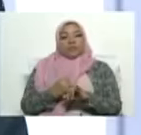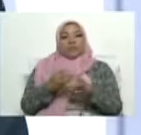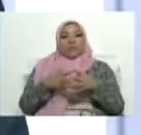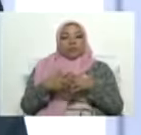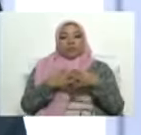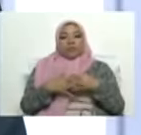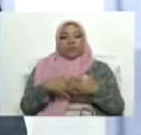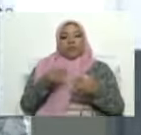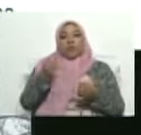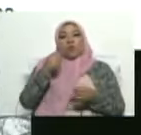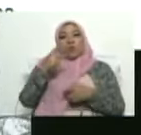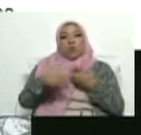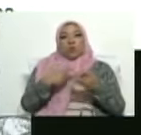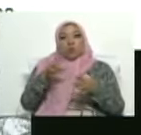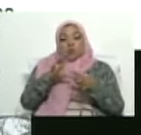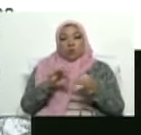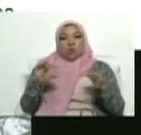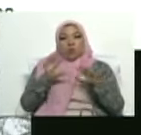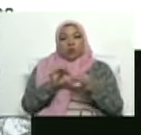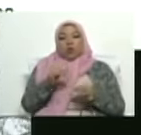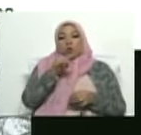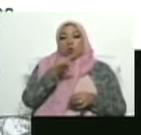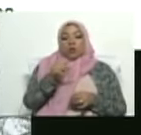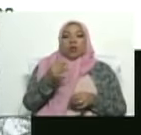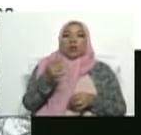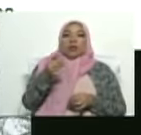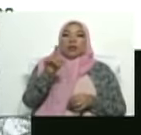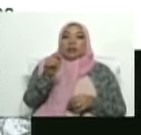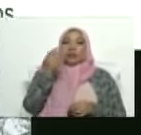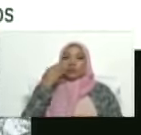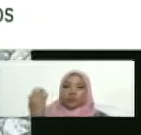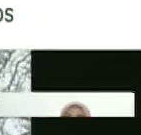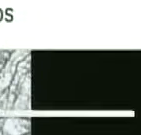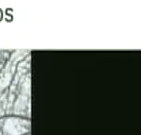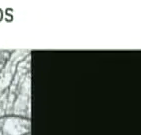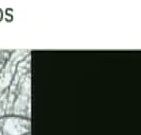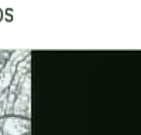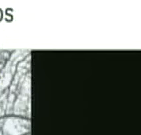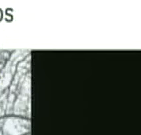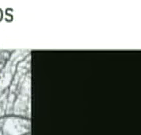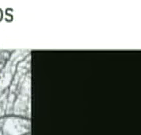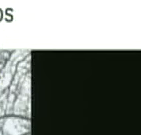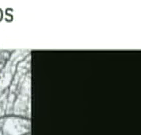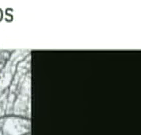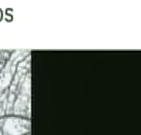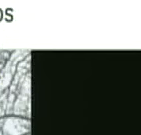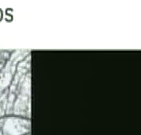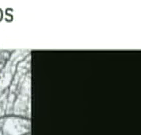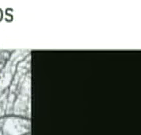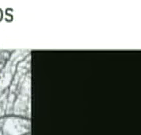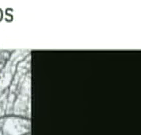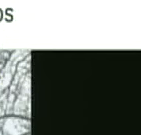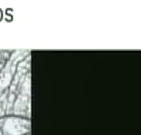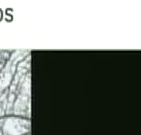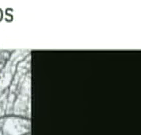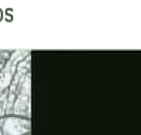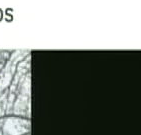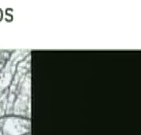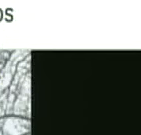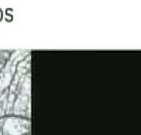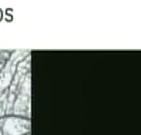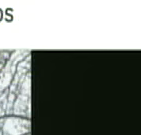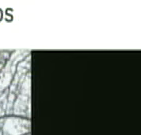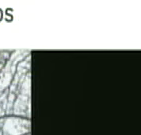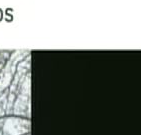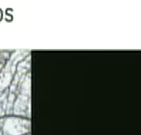Unidas, una publicación en su cuenta de la red social X, y dice lo siguiente: hoy evitamos en el Consejo de Seguridad de la ONU